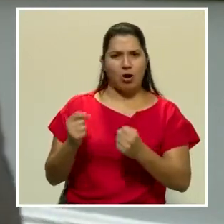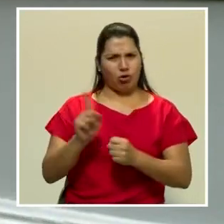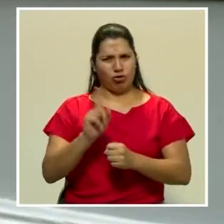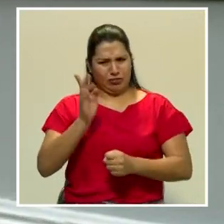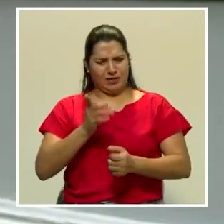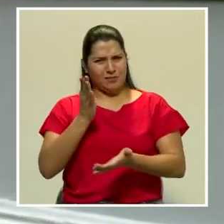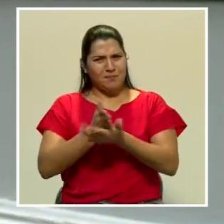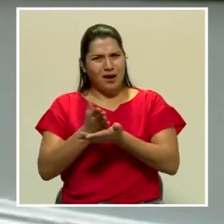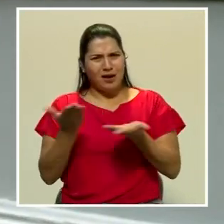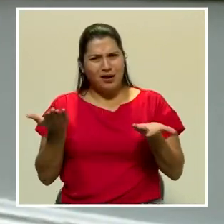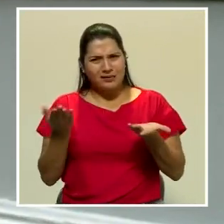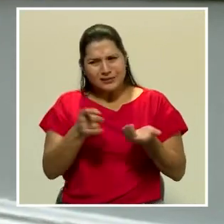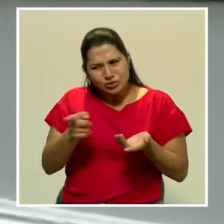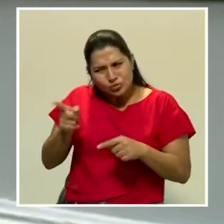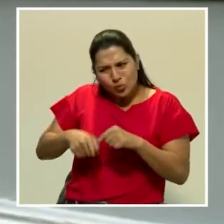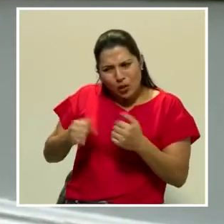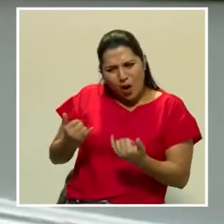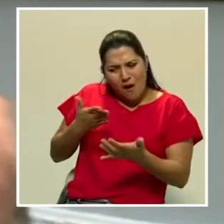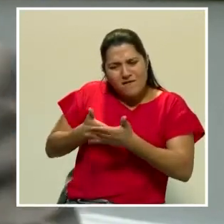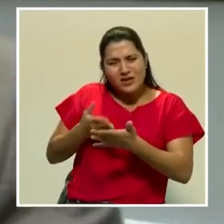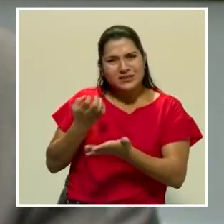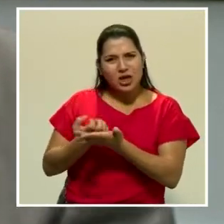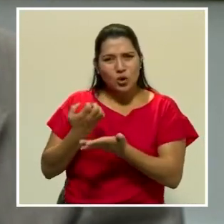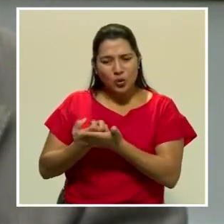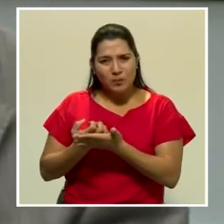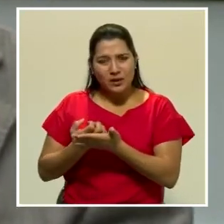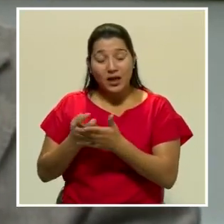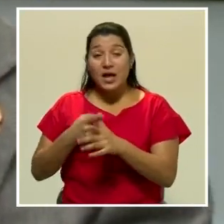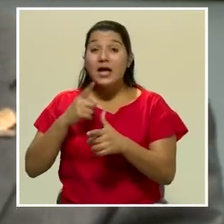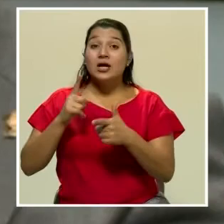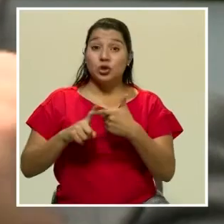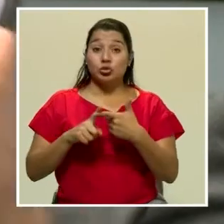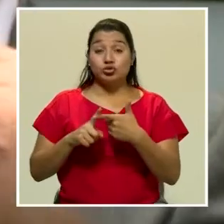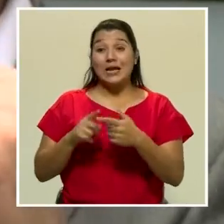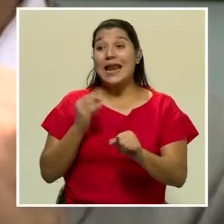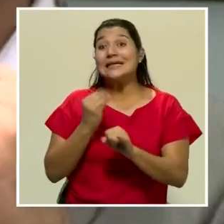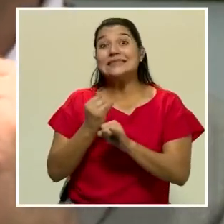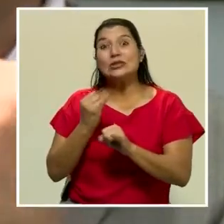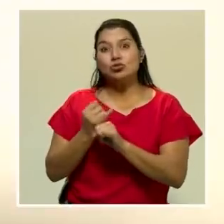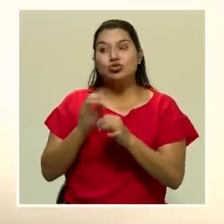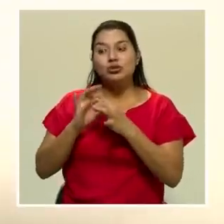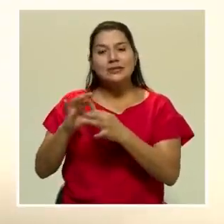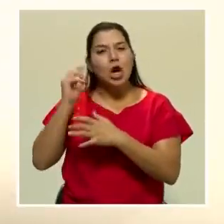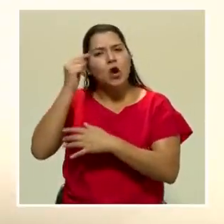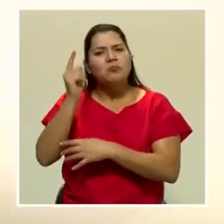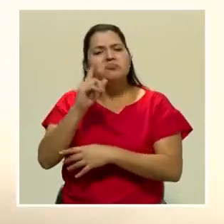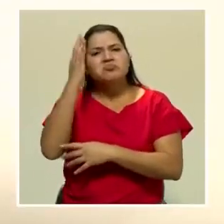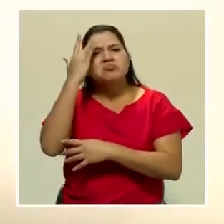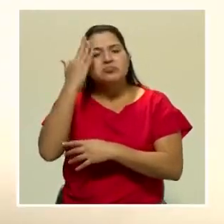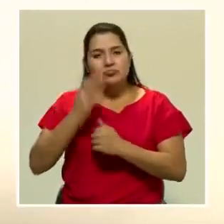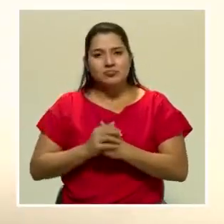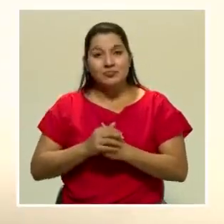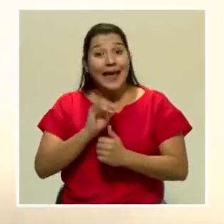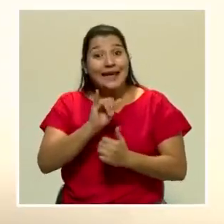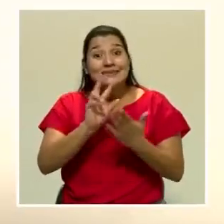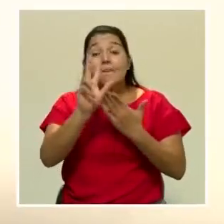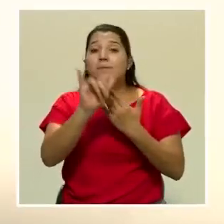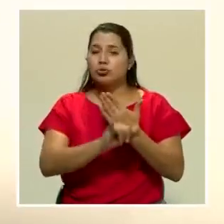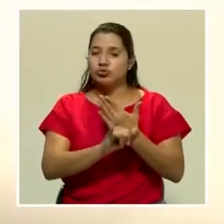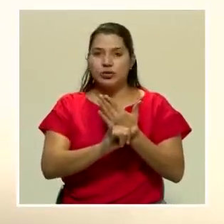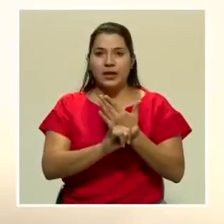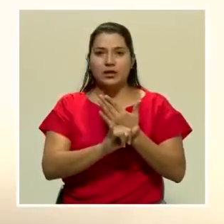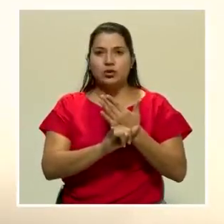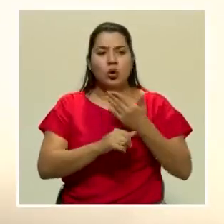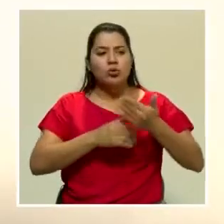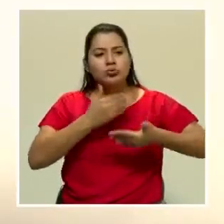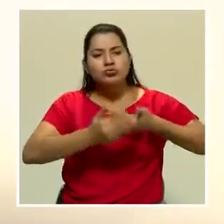que han cumplido con las directrices del gobierno no tienen de qué preocuparse porque ya están cumpliendo con la ley. Este proyecto se dispensó de todo trámite, por